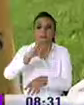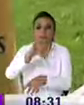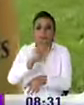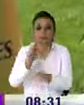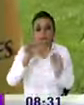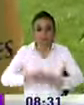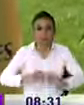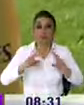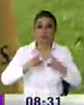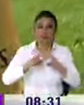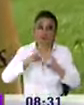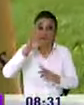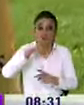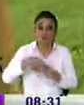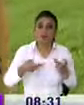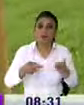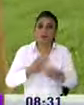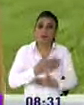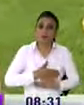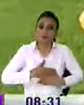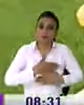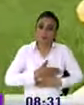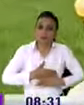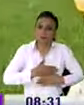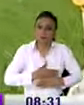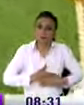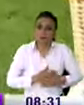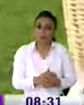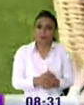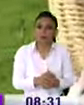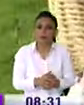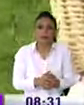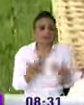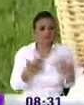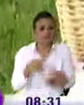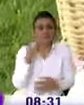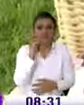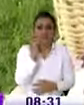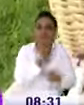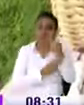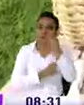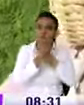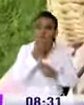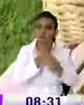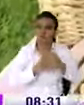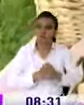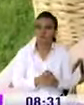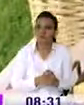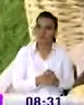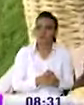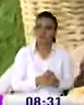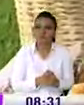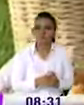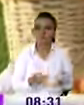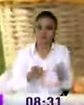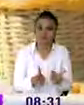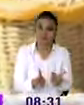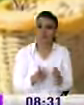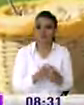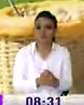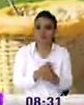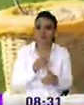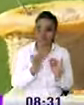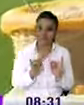como disfrutar, como vuelvo a repetir, nuestra maravillosa y deliciosa gastronomía. Claro que sí. Nosotros obviamente luego nos quedamos